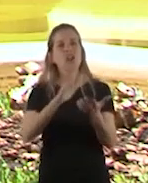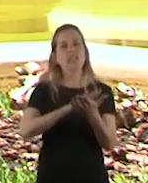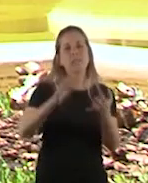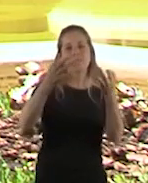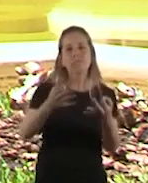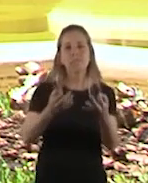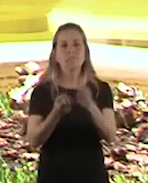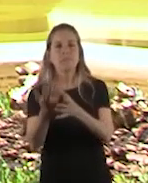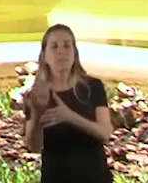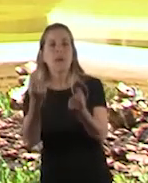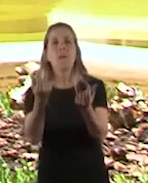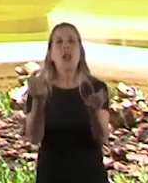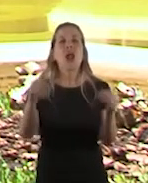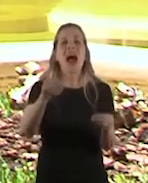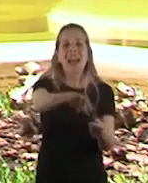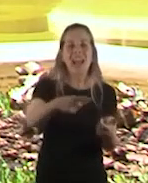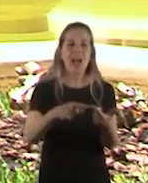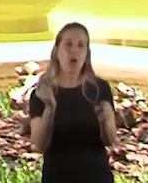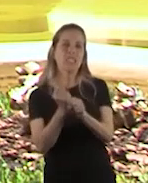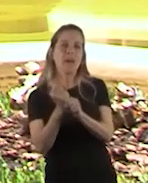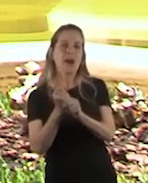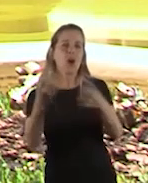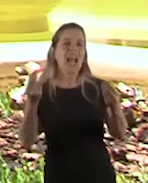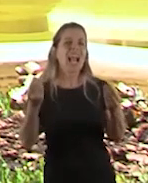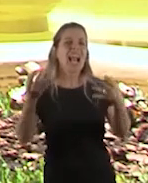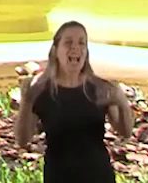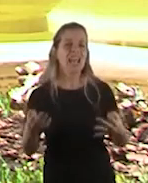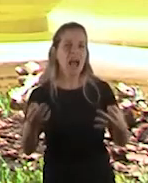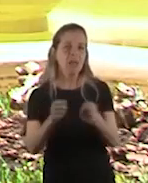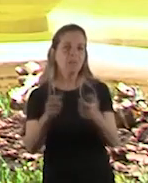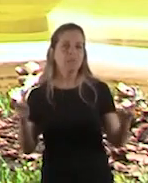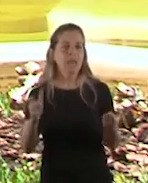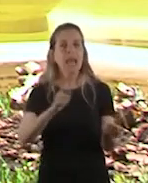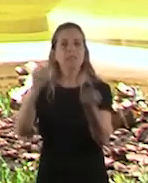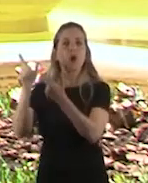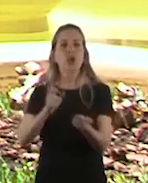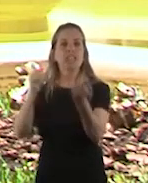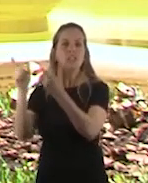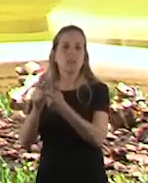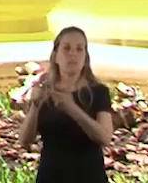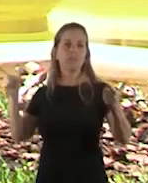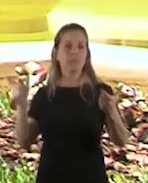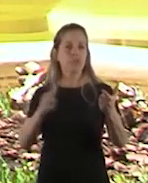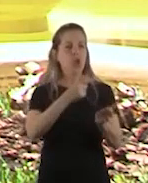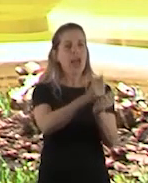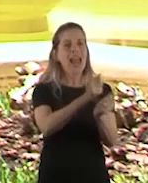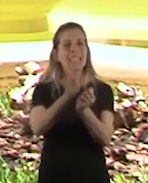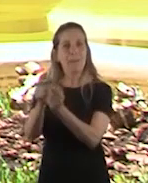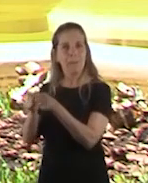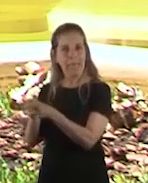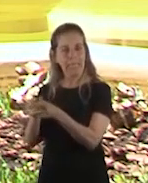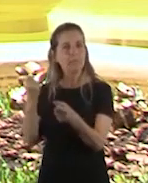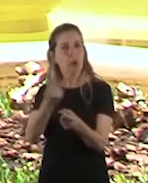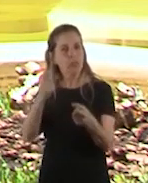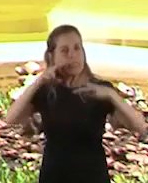agregado, fomentamos el empleo de calidad y aumentamos las exportaciones de las empresas basadas en el